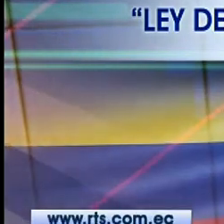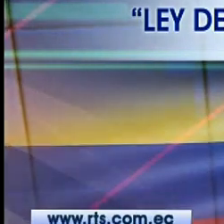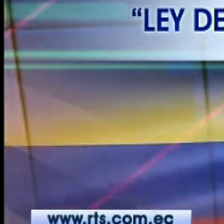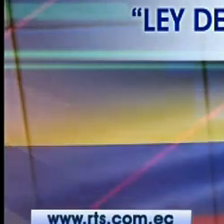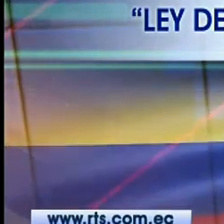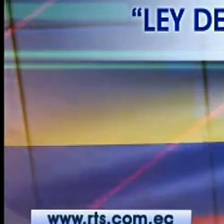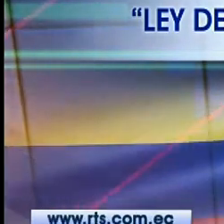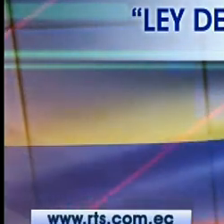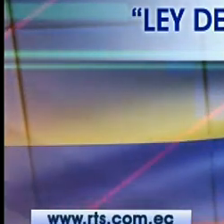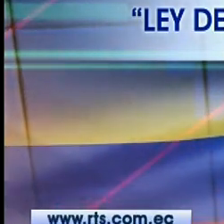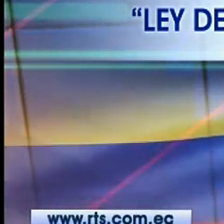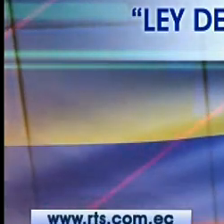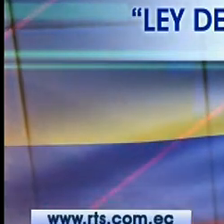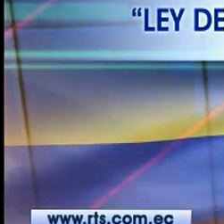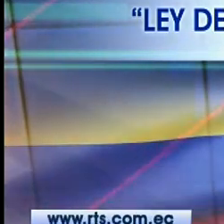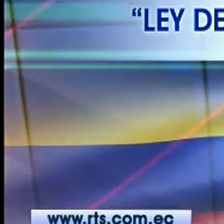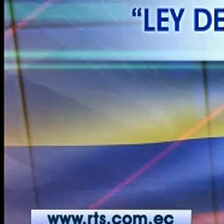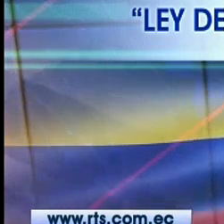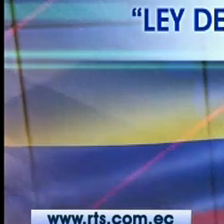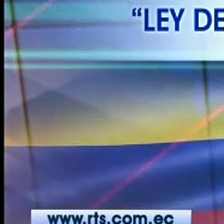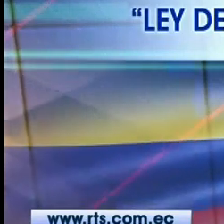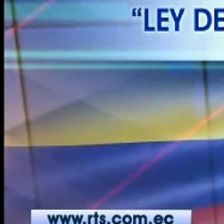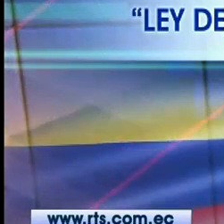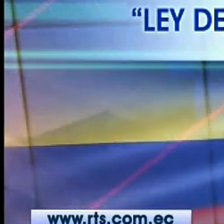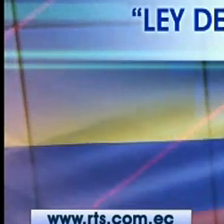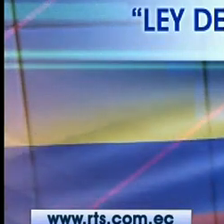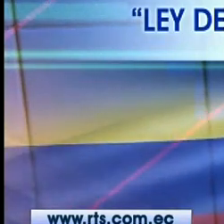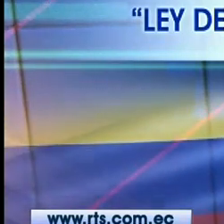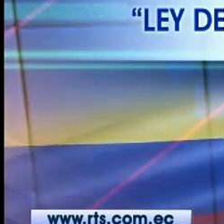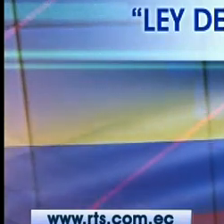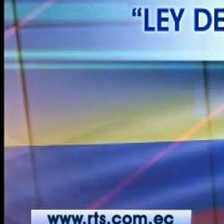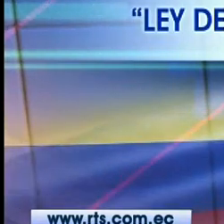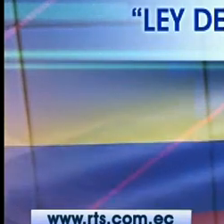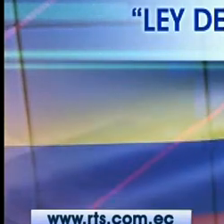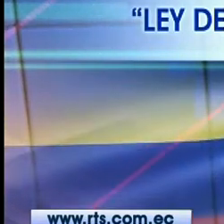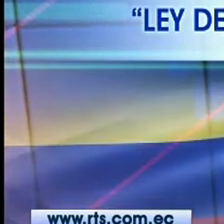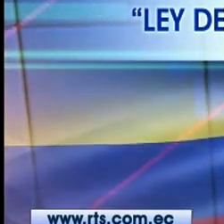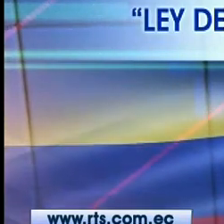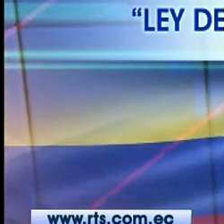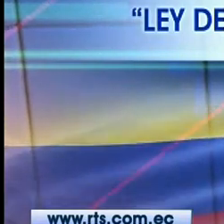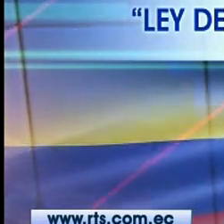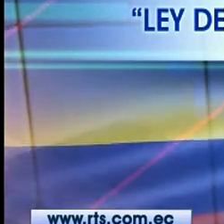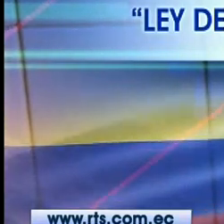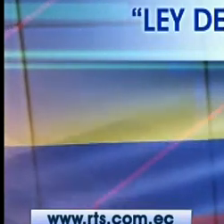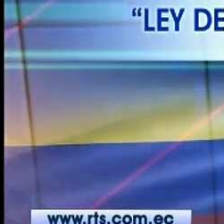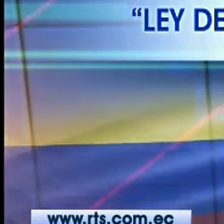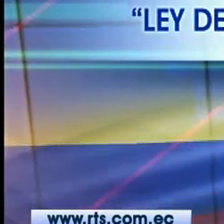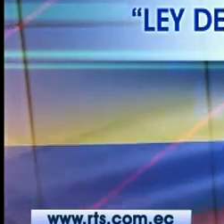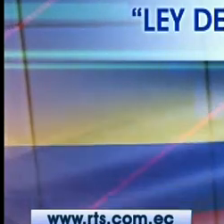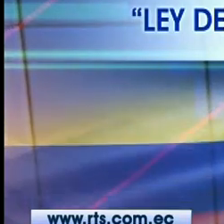tierras y fijación de tributos, conocida como ley de plusvalía?